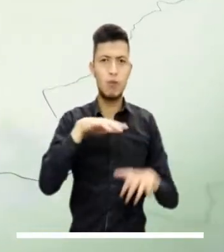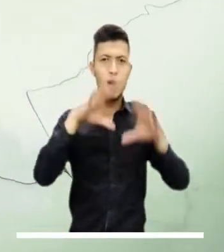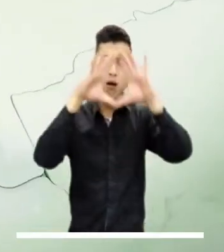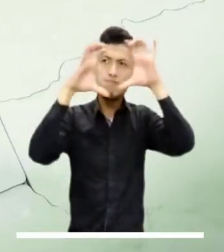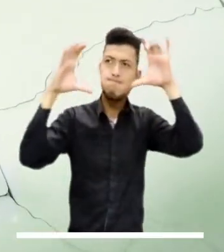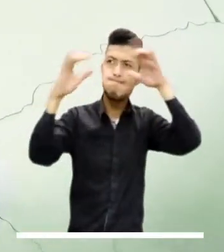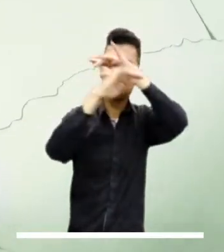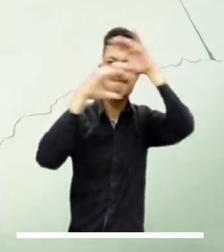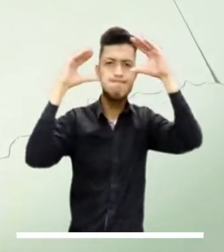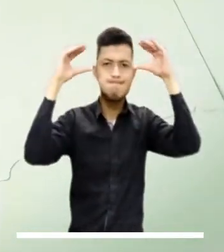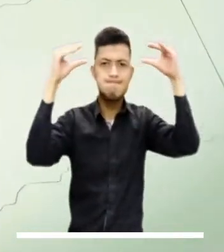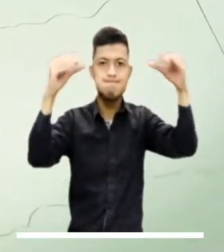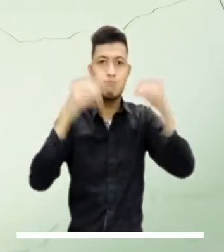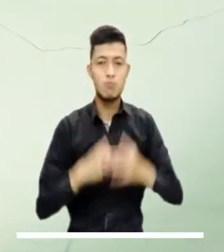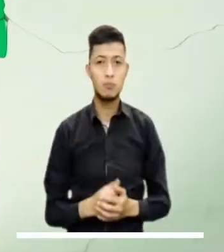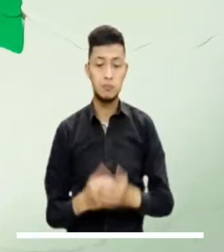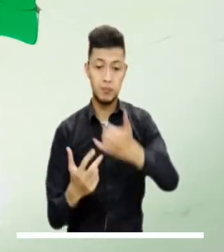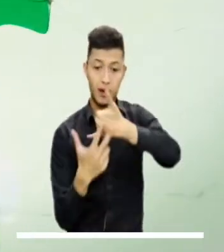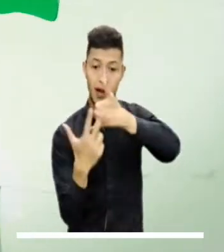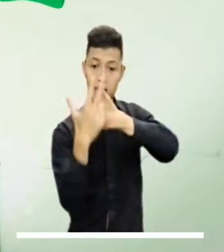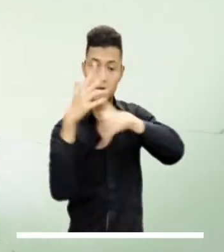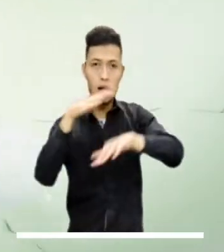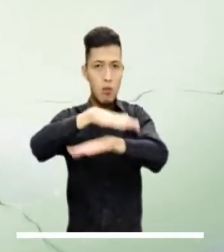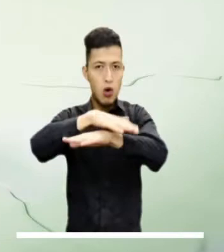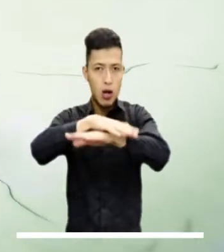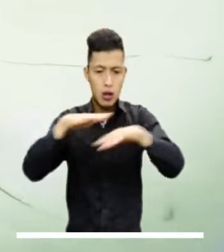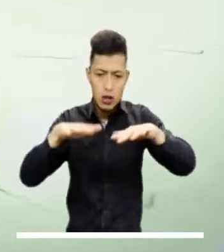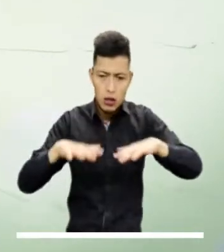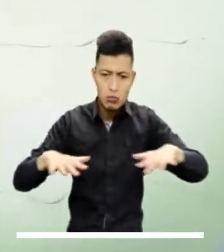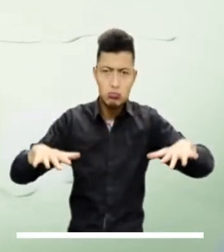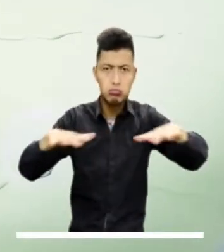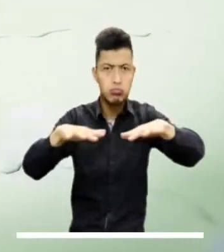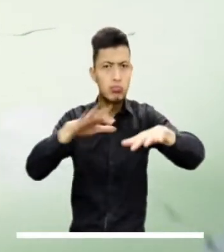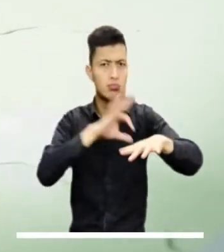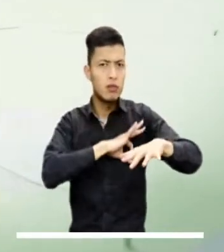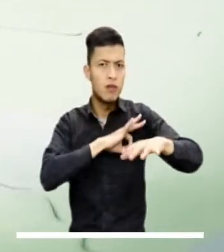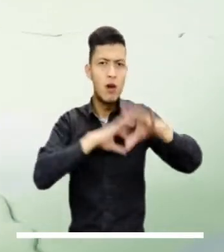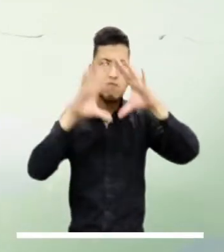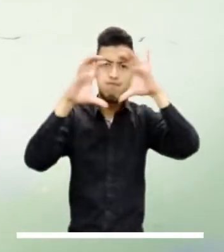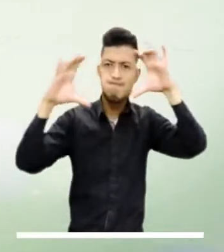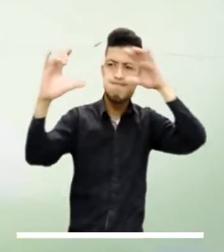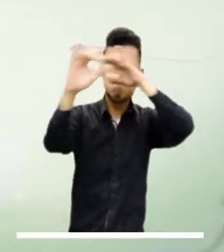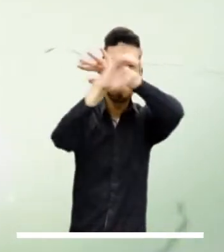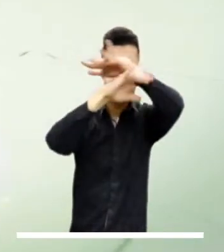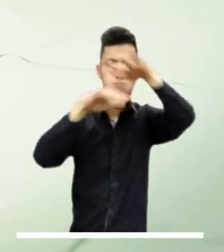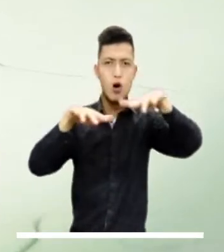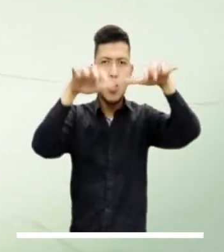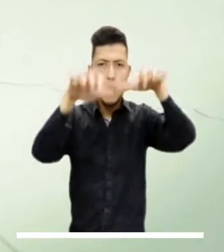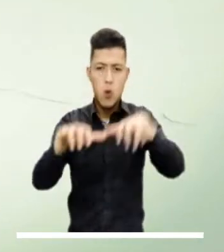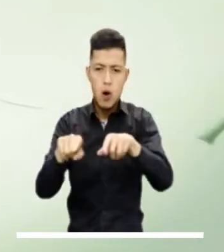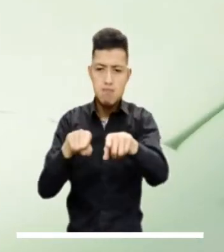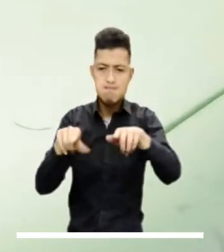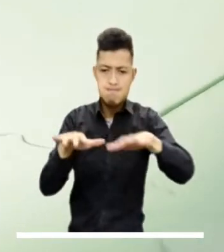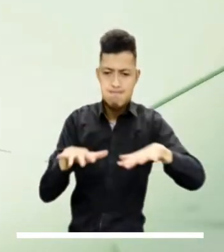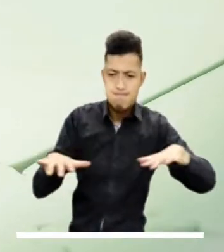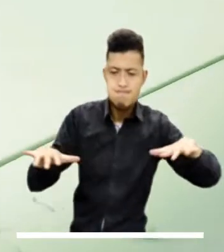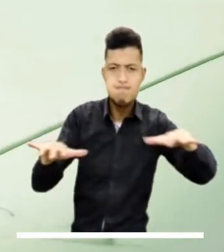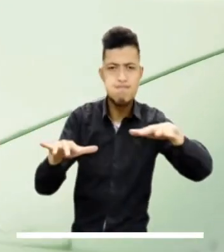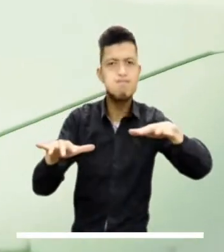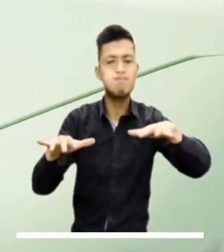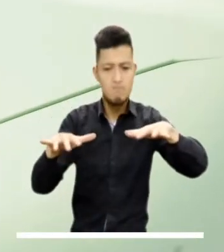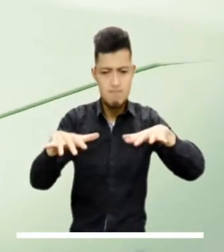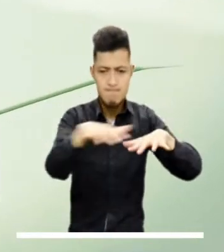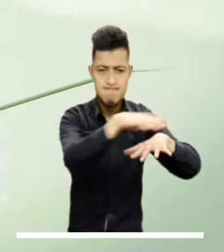El cielo estará ligeramente encapotado. La región andina tendrá una tarde de sábado seminublada y por lo tanto se advierten lluvias en